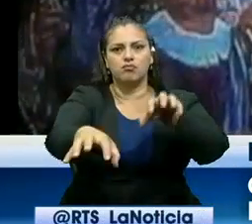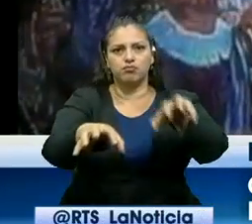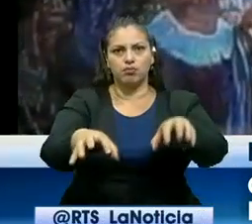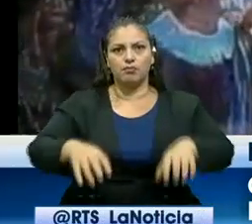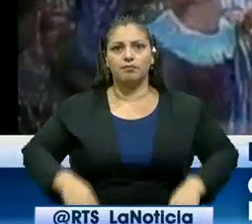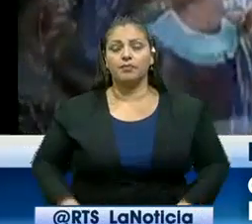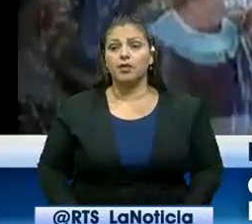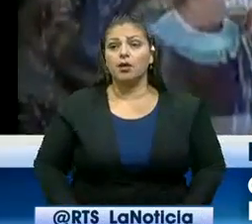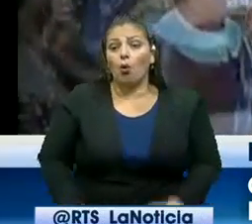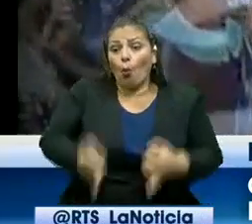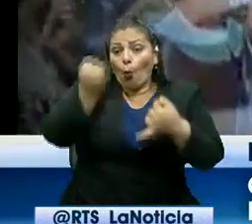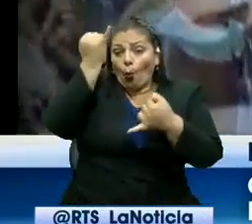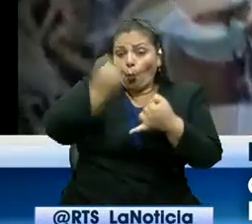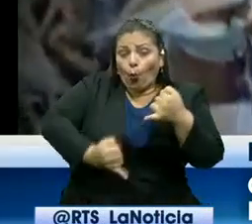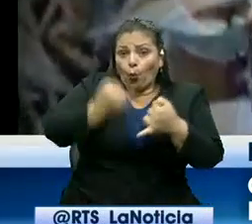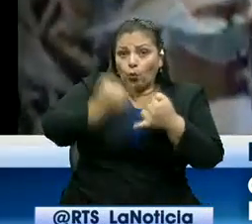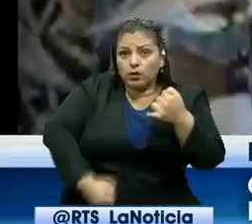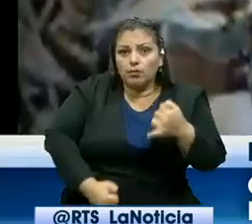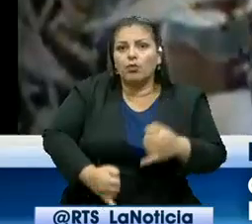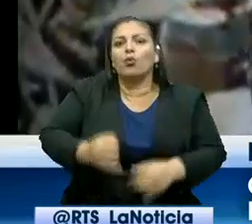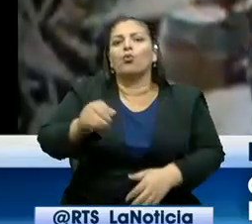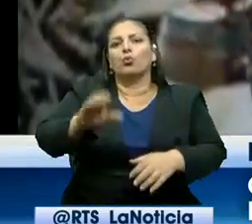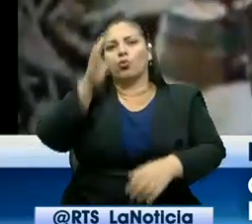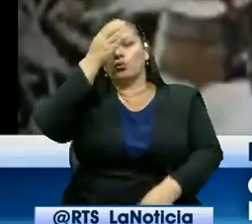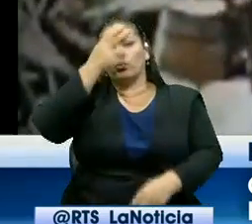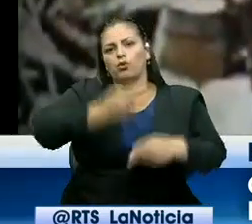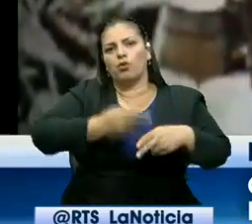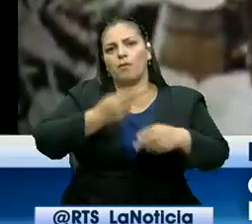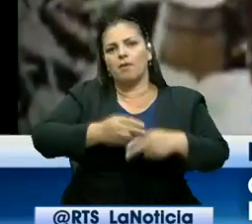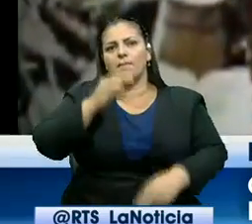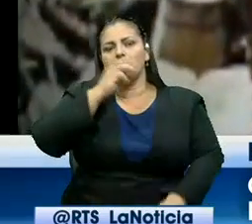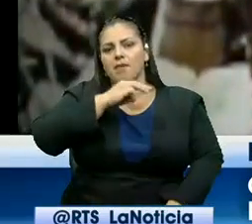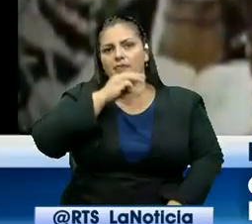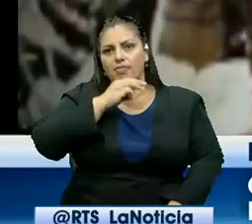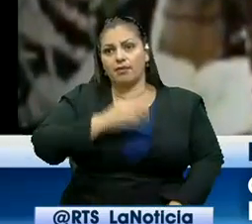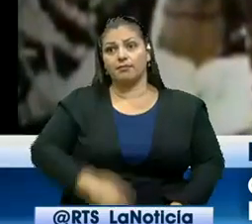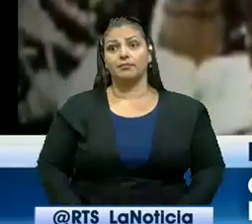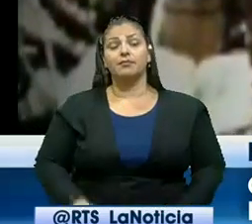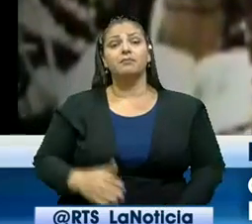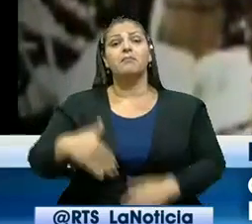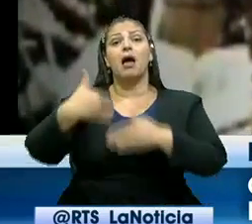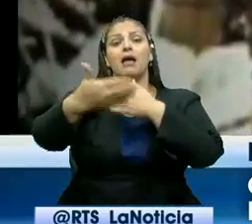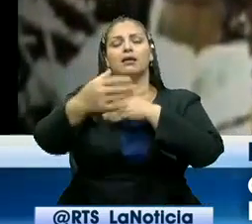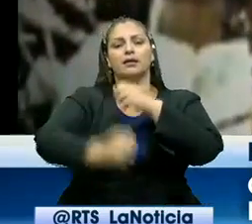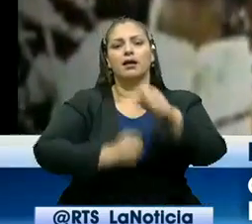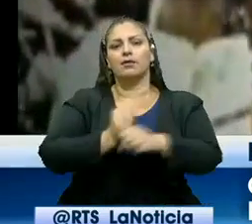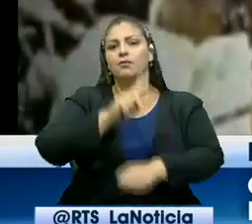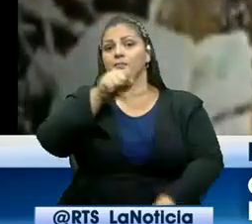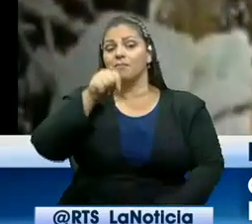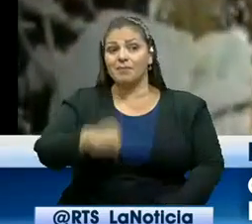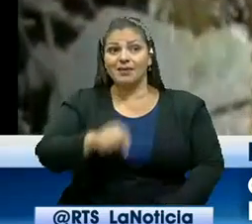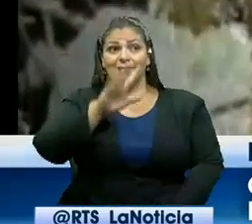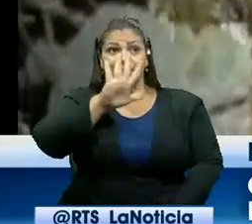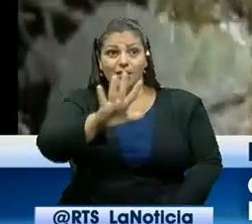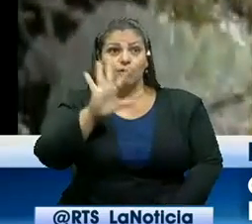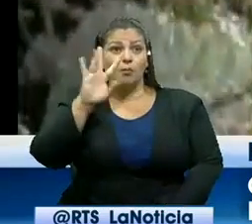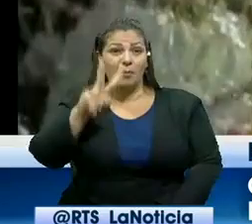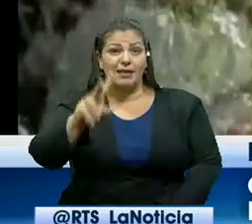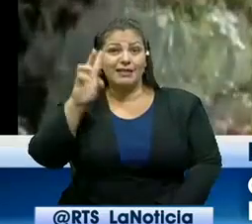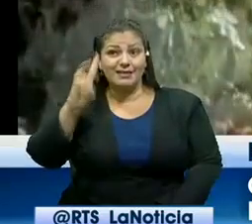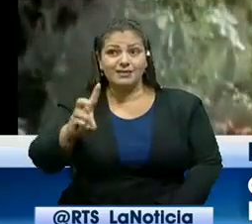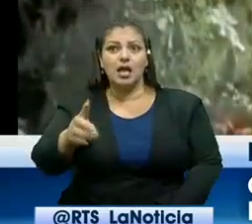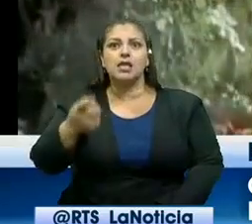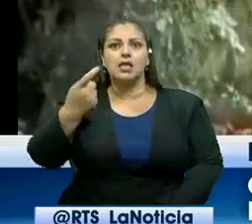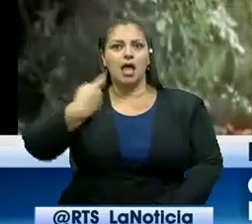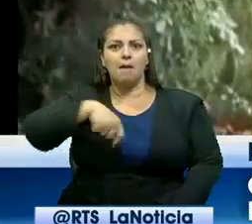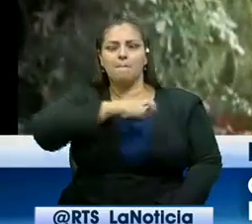la cultura que se encuentra con los españoles en 1526. Esta cultura tiene más o menos unos 1000 años de existencia, pero